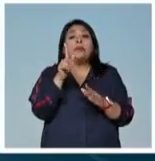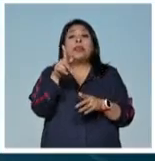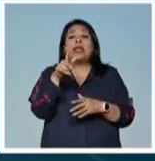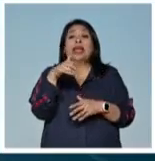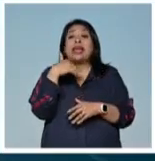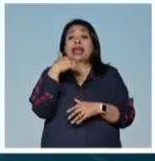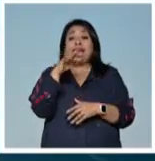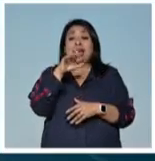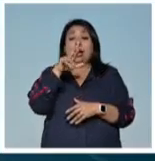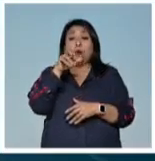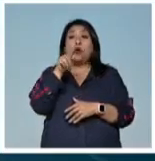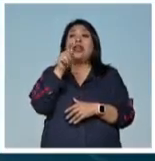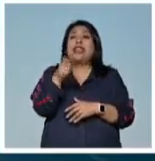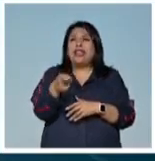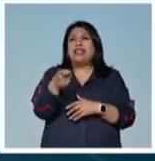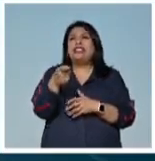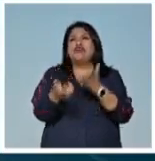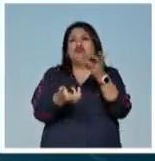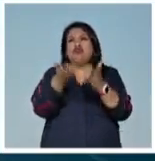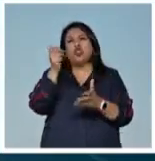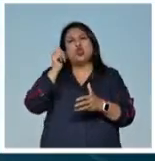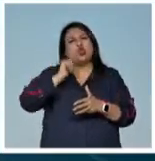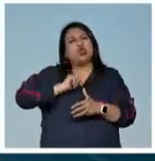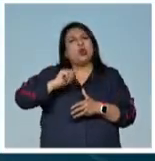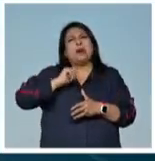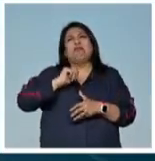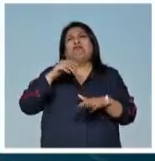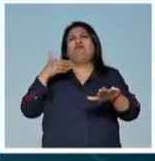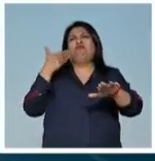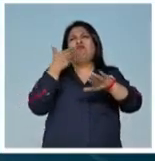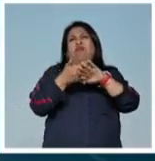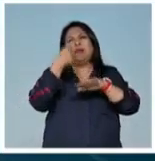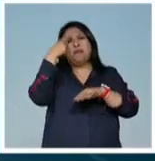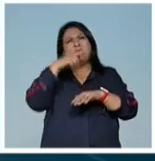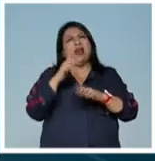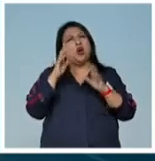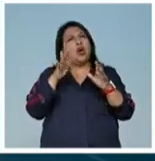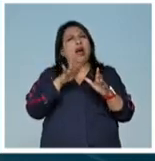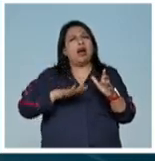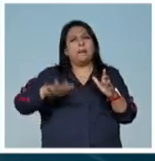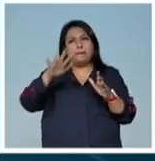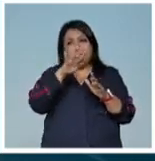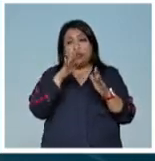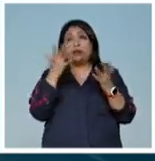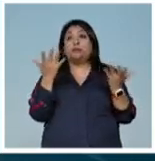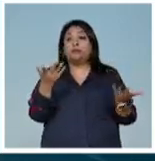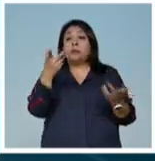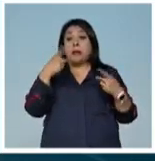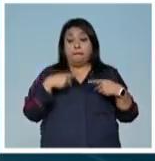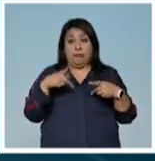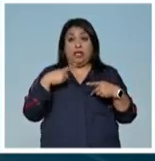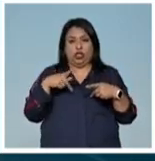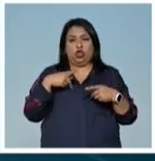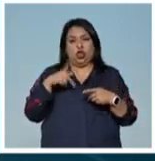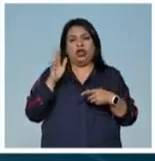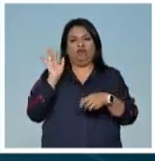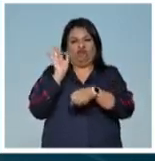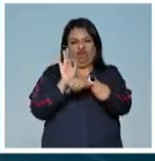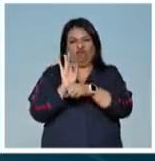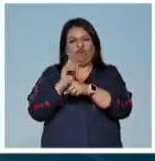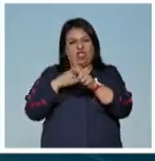carbón es a su vez un combustible fósil altamente perjudicial para el medio ambiente. De allí que los activistas climáticos